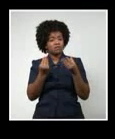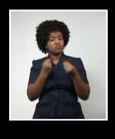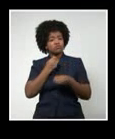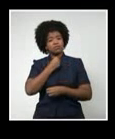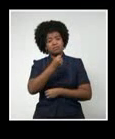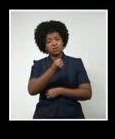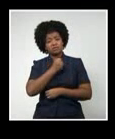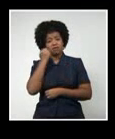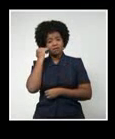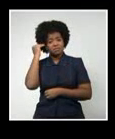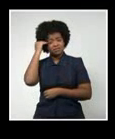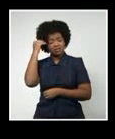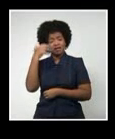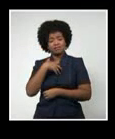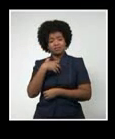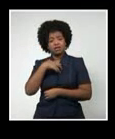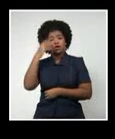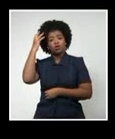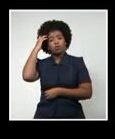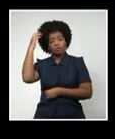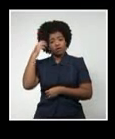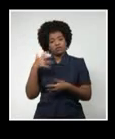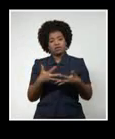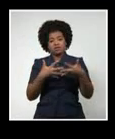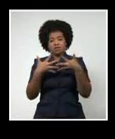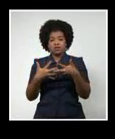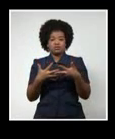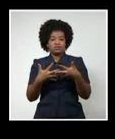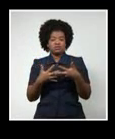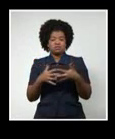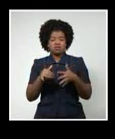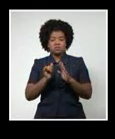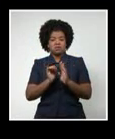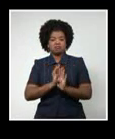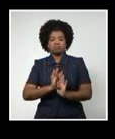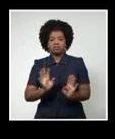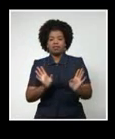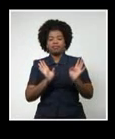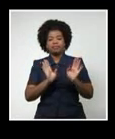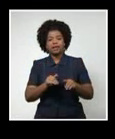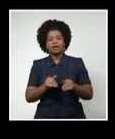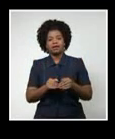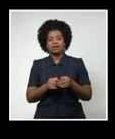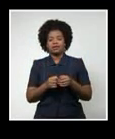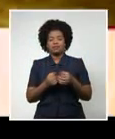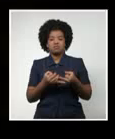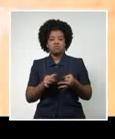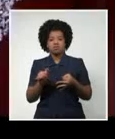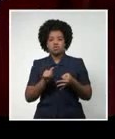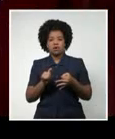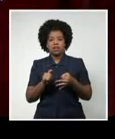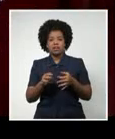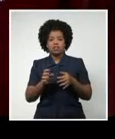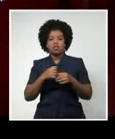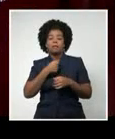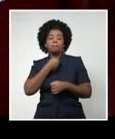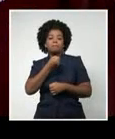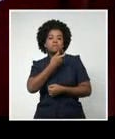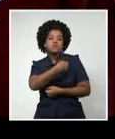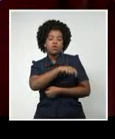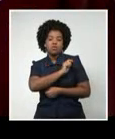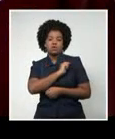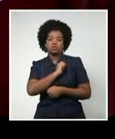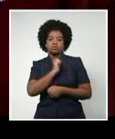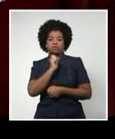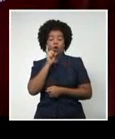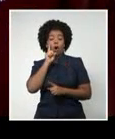la capacidad que tiene el gobierno de los Estados Unidos de abrumar y dejar establecida una matriz de opinión. Su interés no